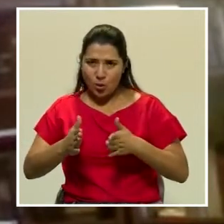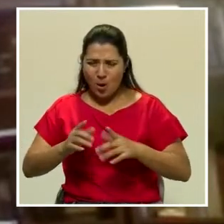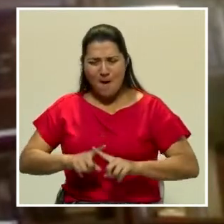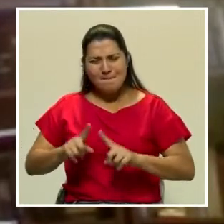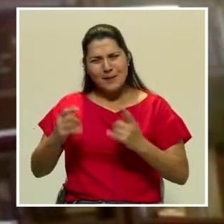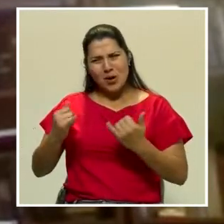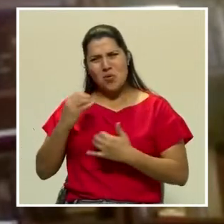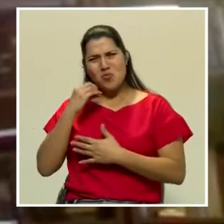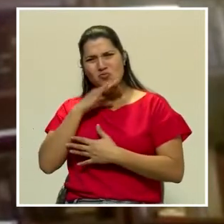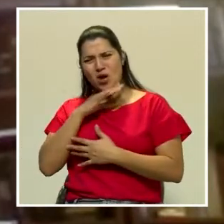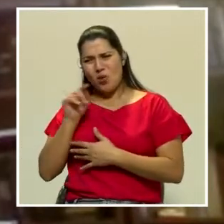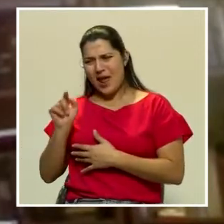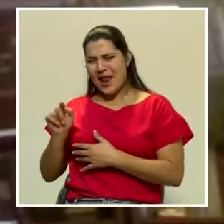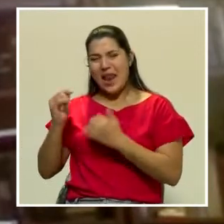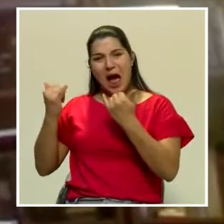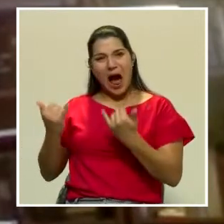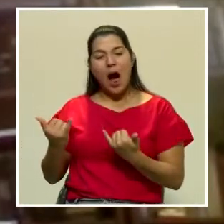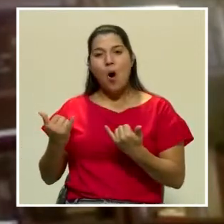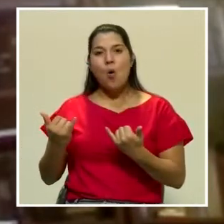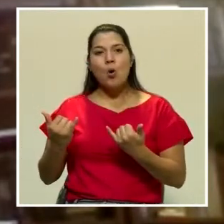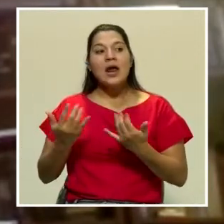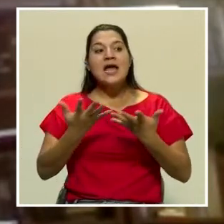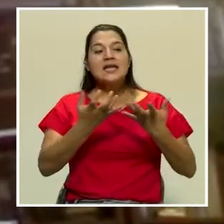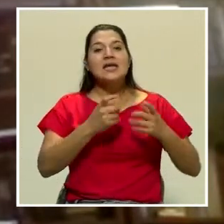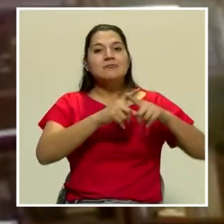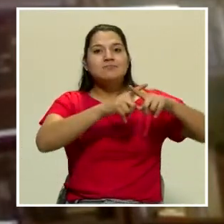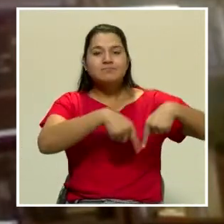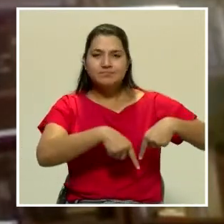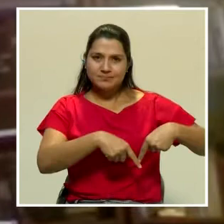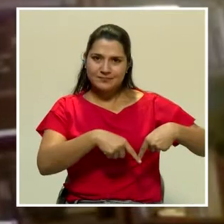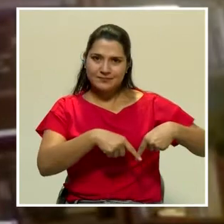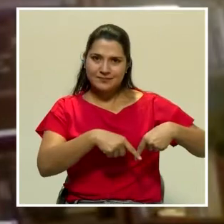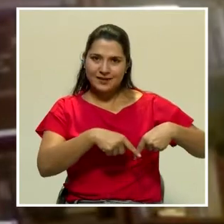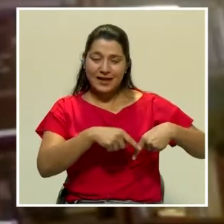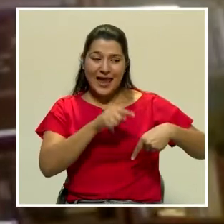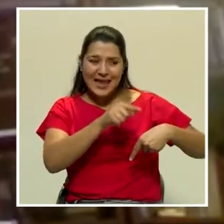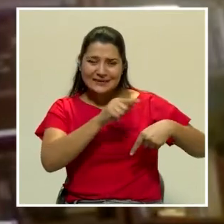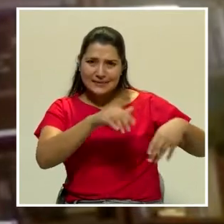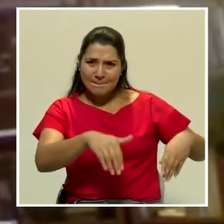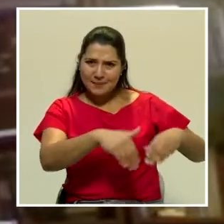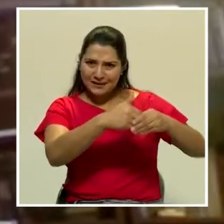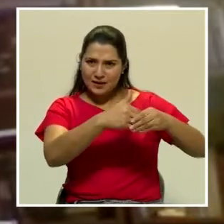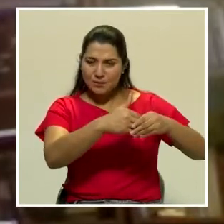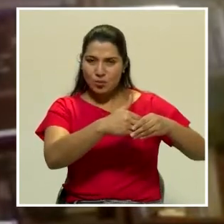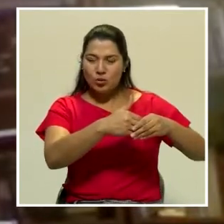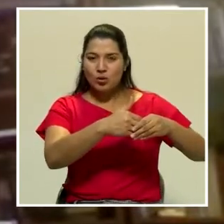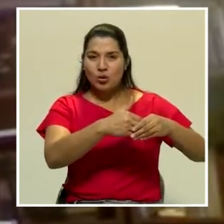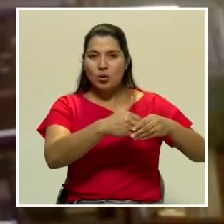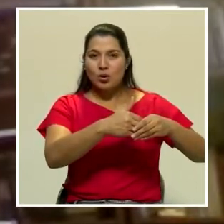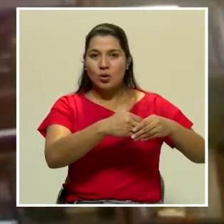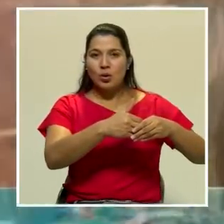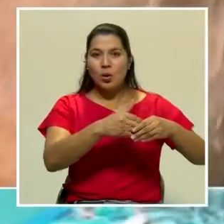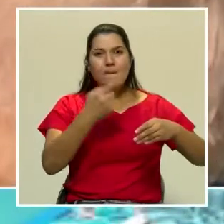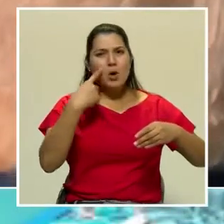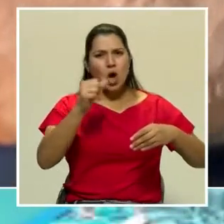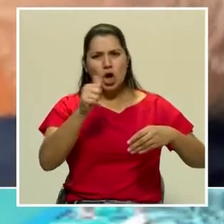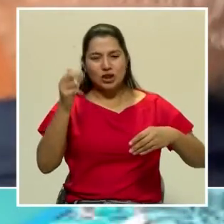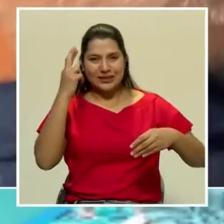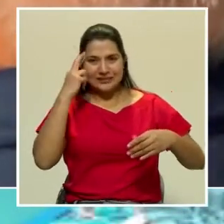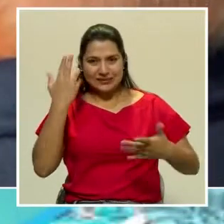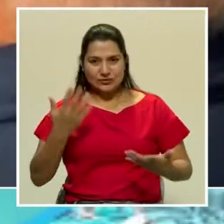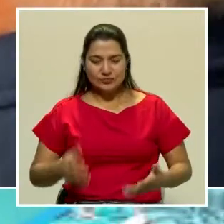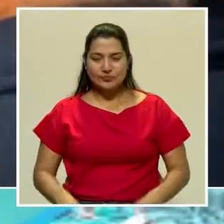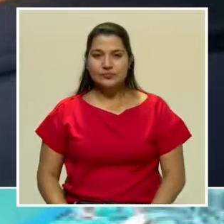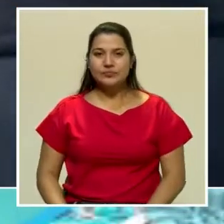acuda a oponerse al matrimonio del notario que previamente había sancionado por una razón diferente.